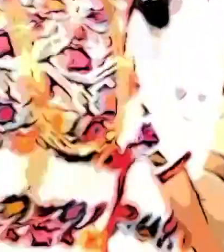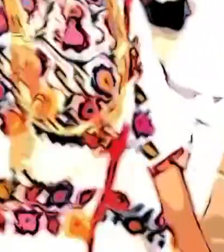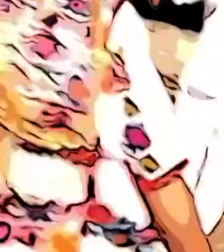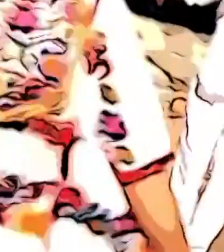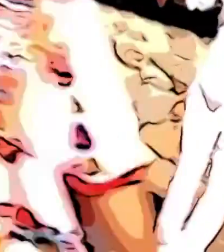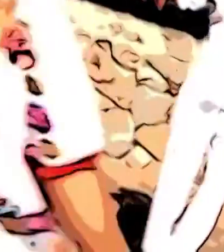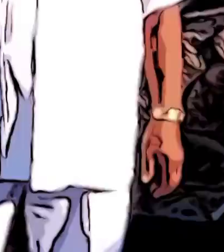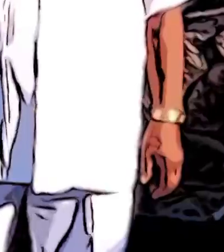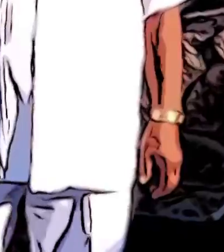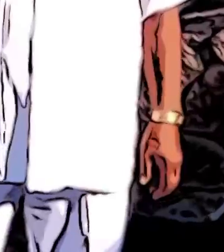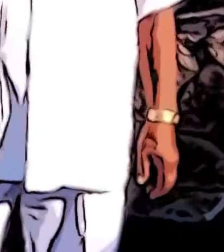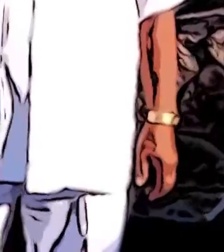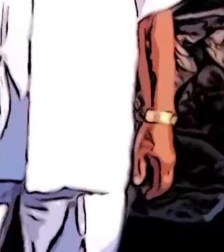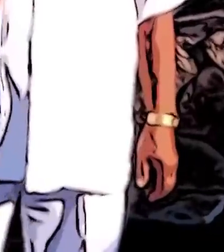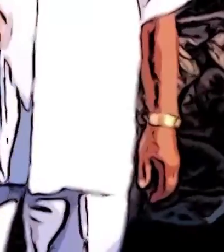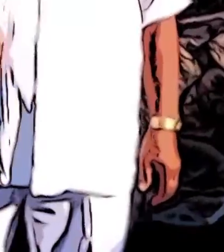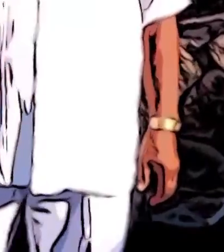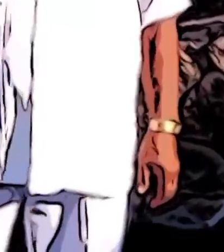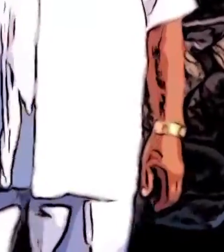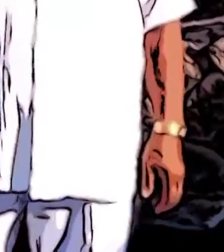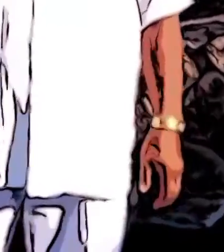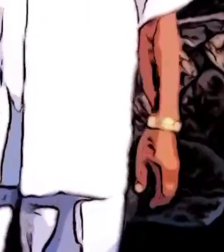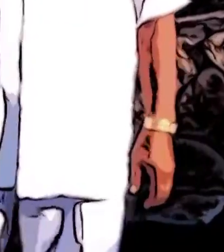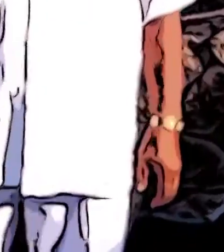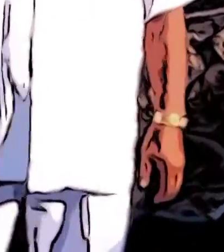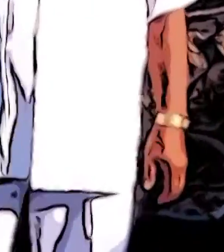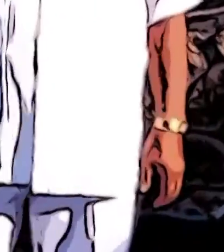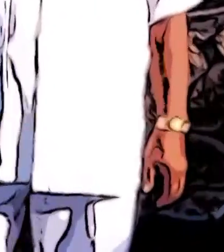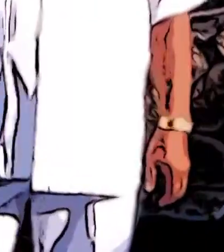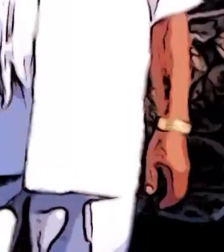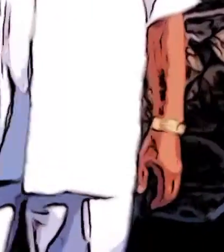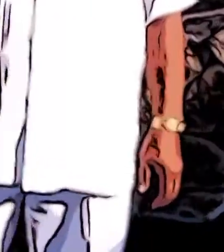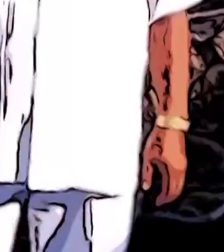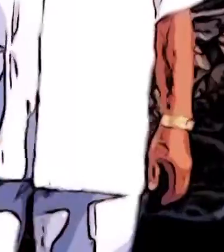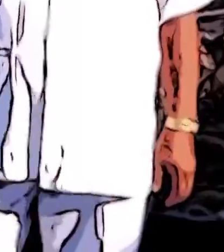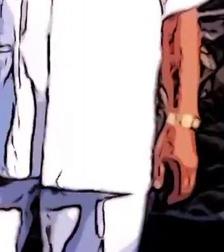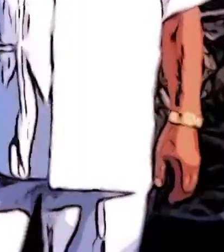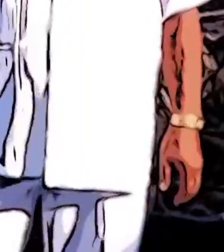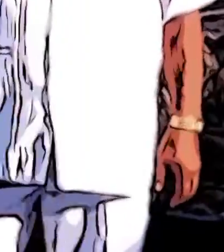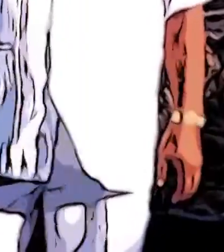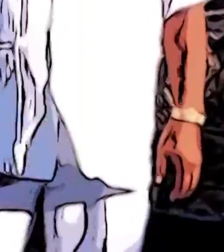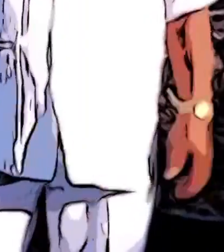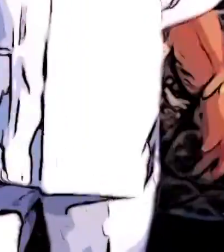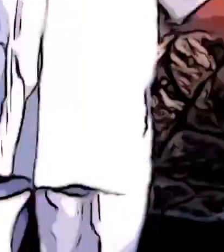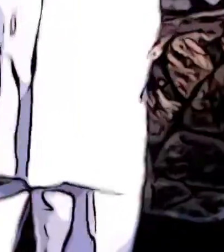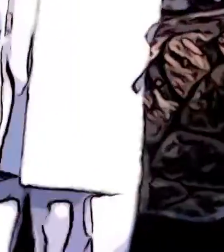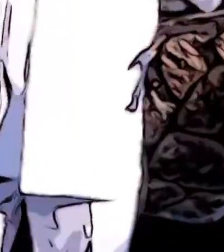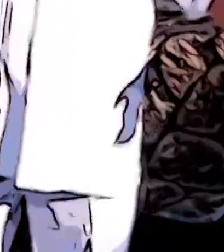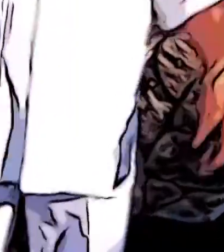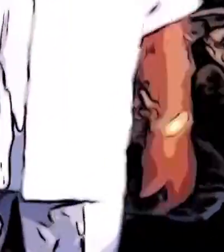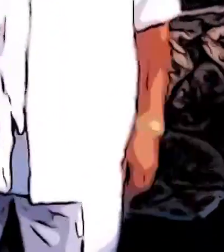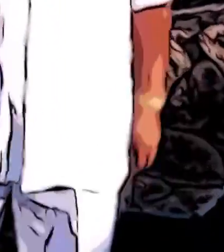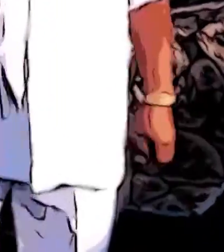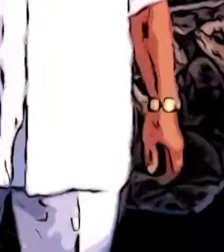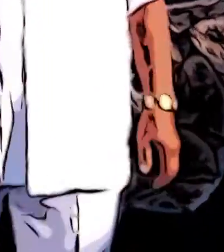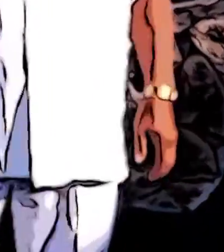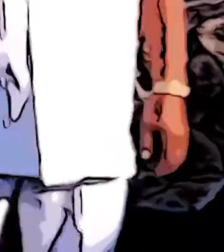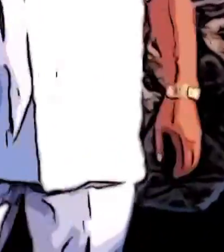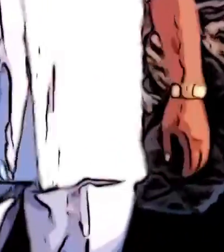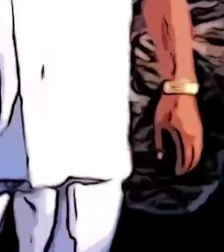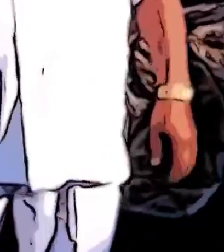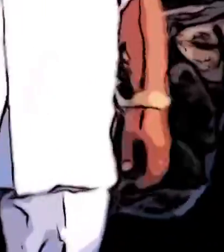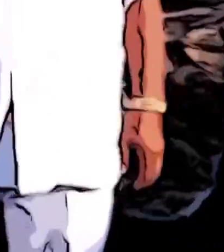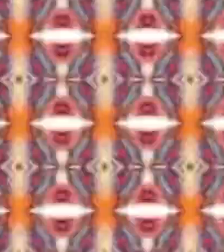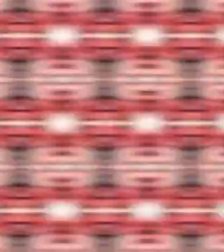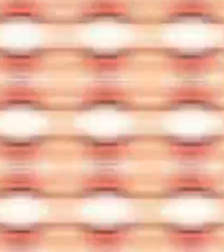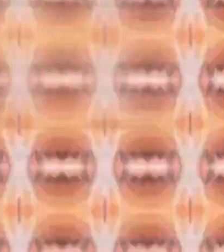digámoslo así. Ponte la nagua bonita que te compro en Pinotepa y nos vamos al fandango